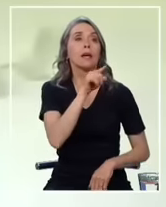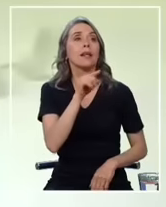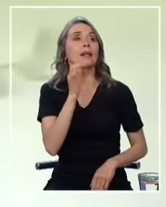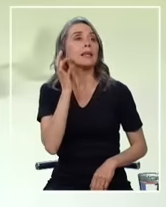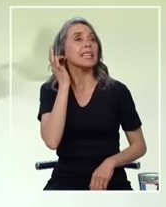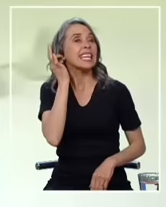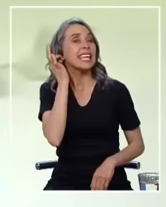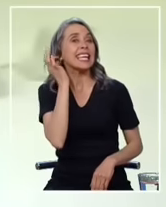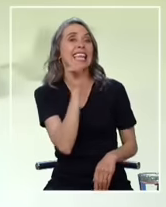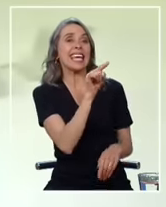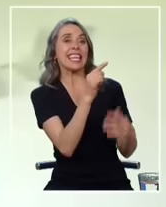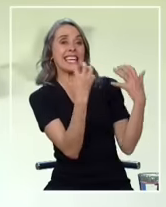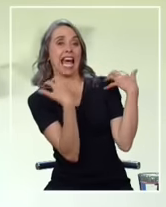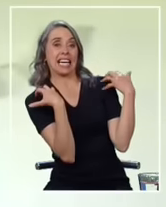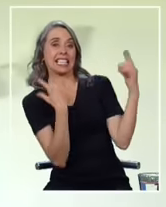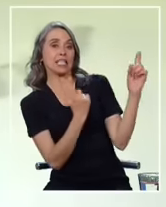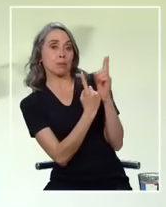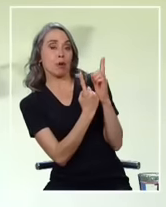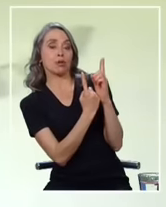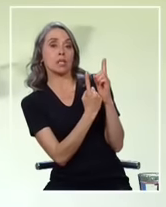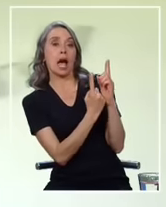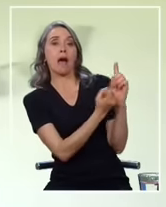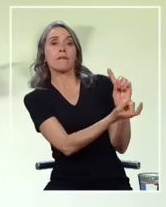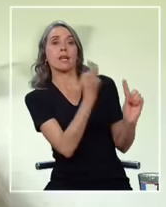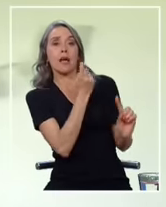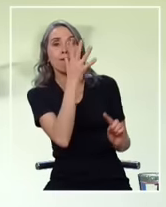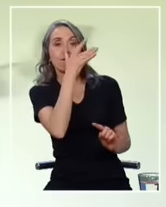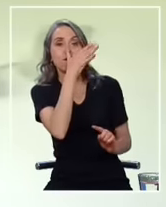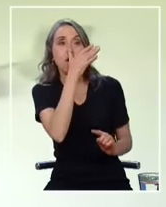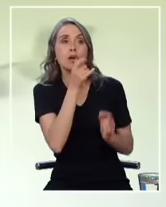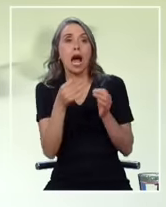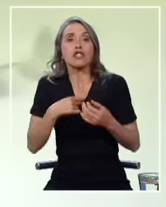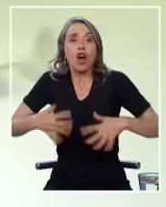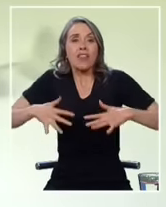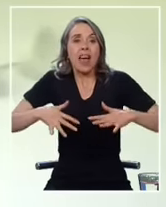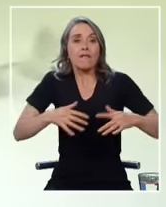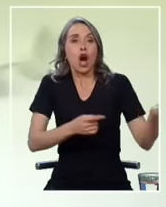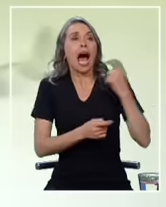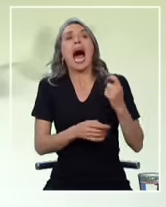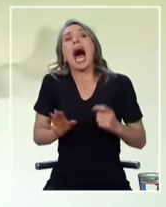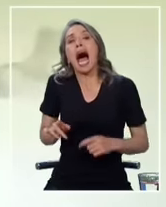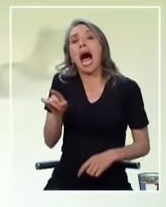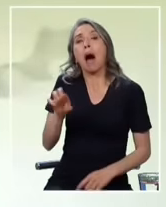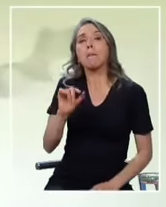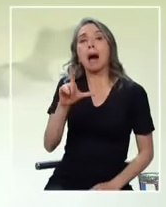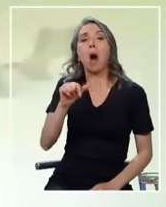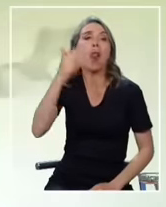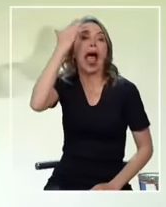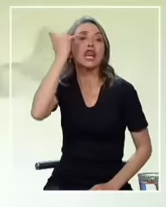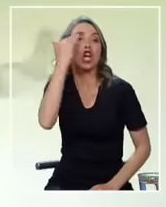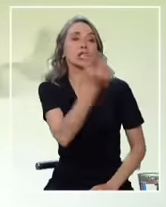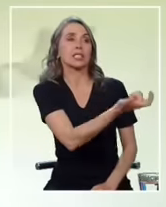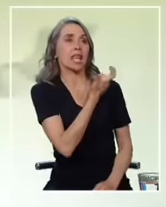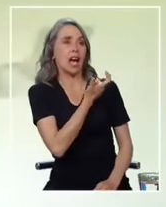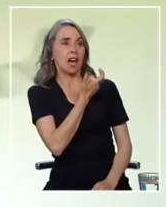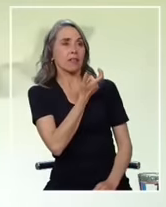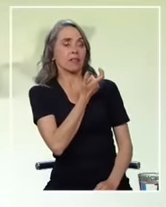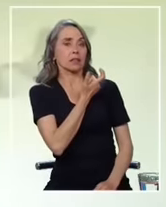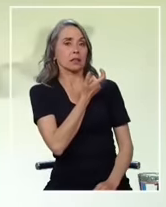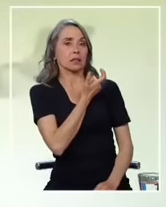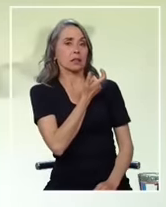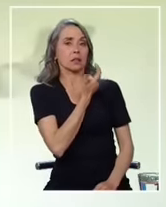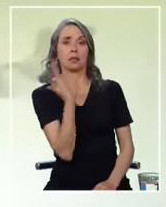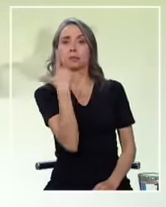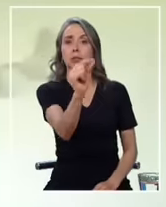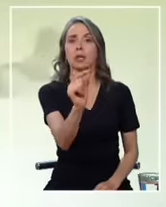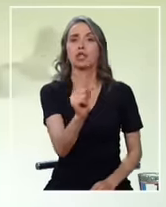hacía frase irónica y burlesca cuando yo me colocaba nerviosa y decía, la Paula no sabe, sigamos. Y